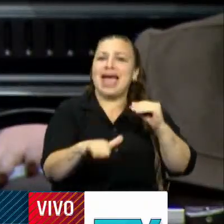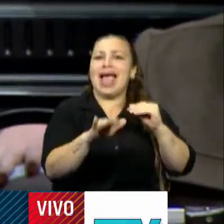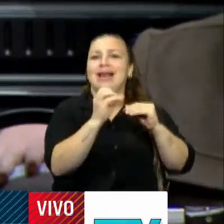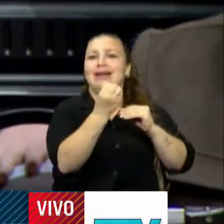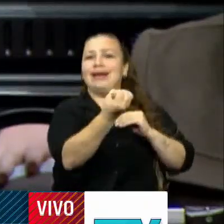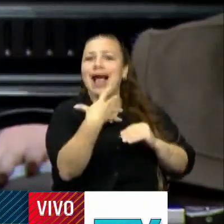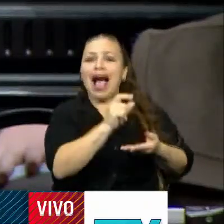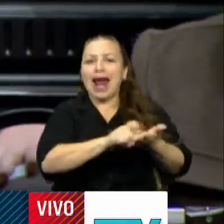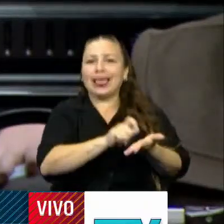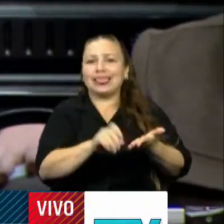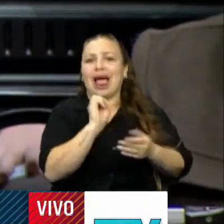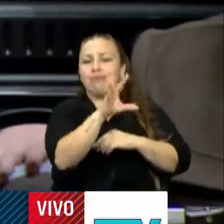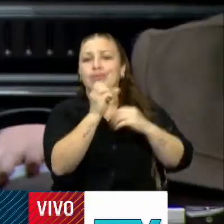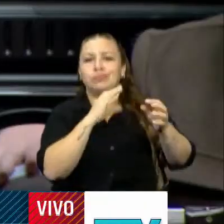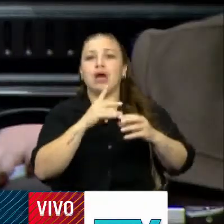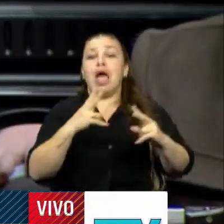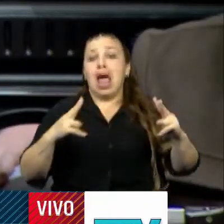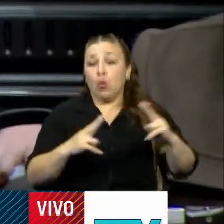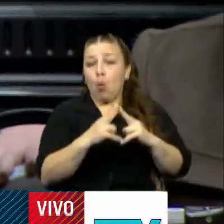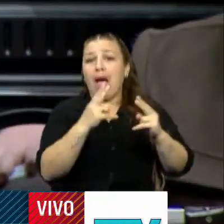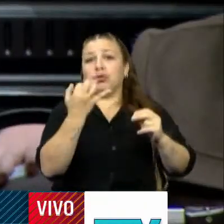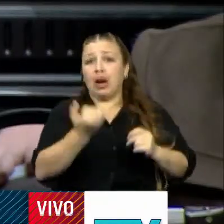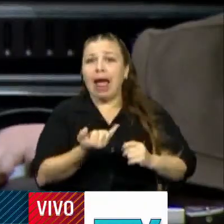encuentro, una relación.